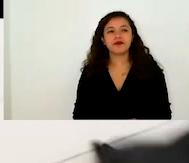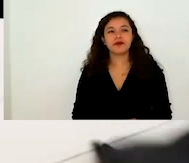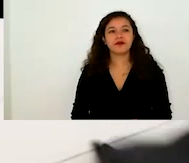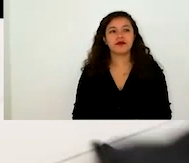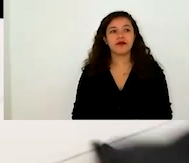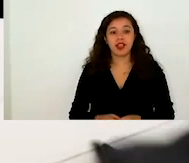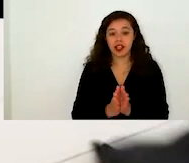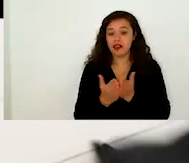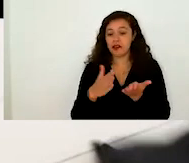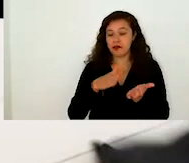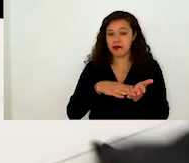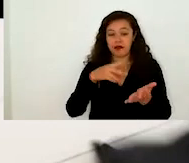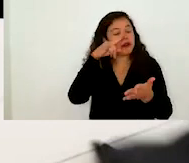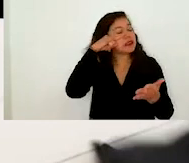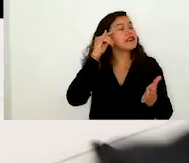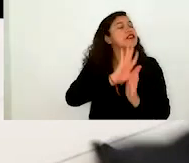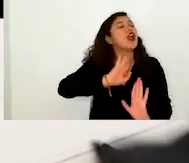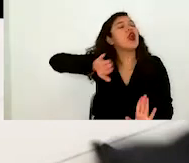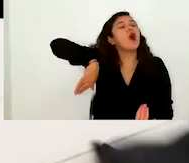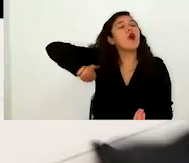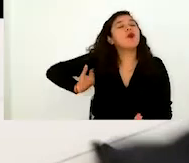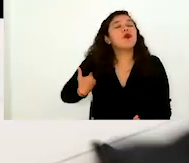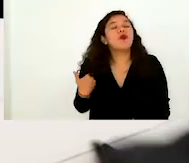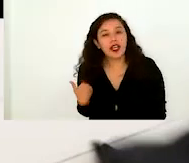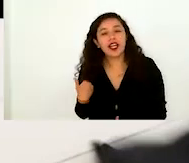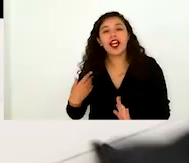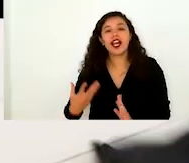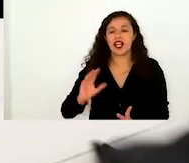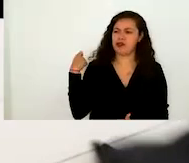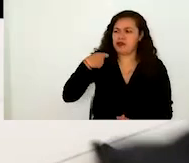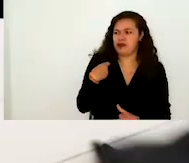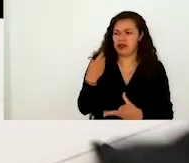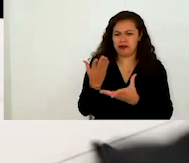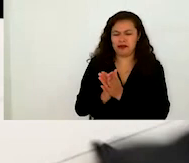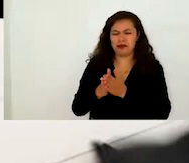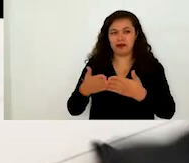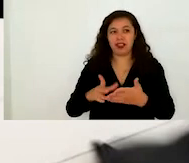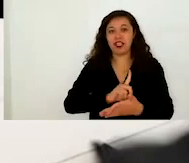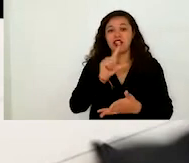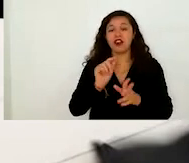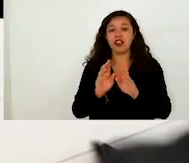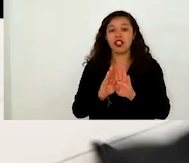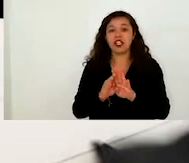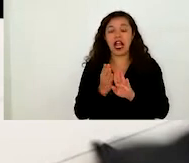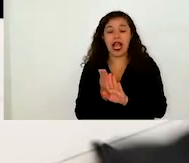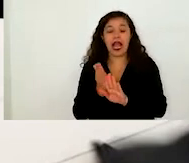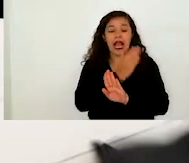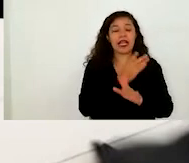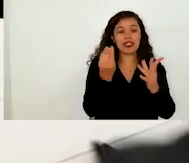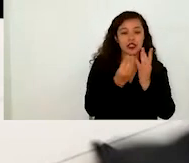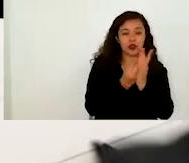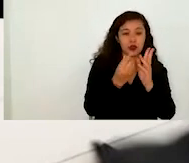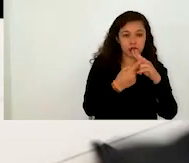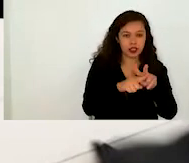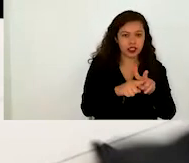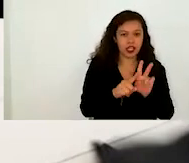papelito lo guarda de su libreta en su cartera en su bolso y lo abren unos minutos antes de que iniciemos